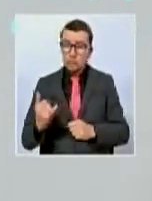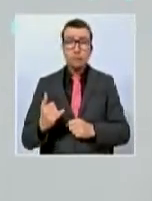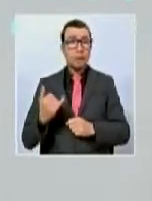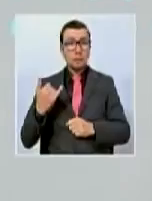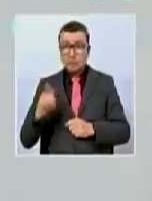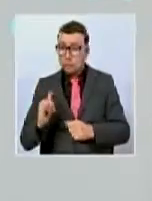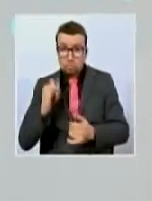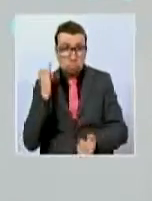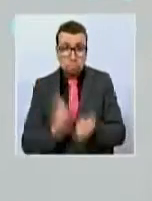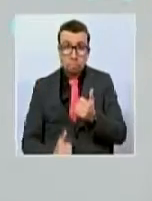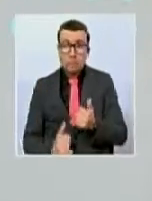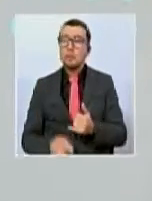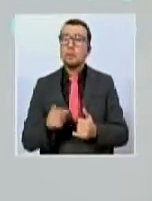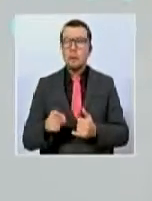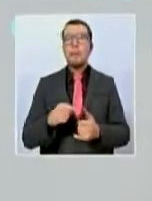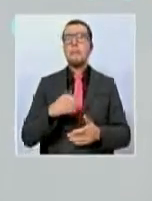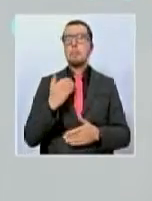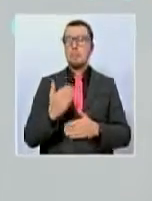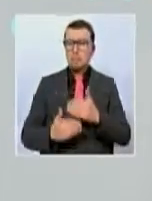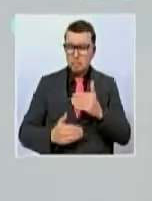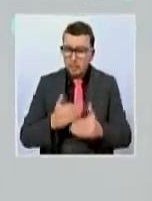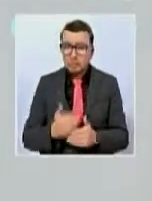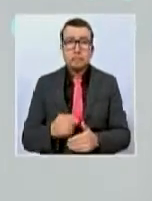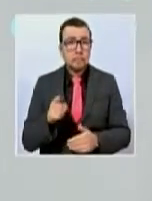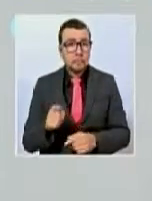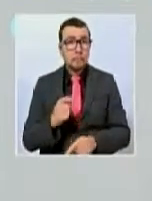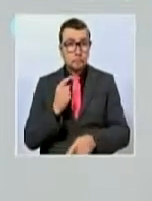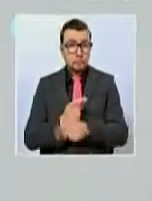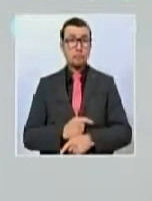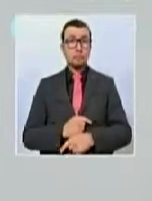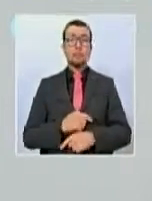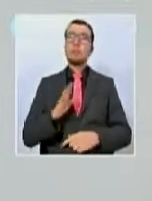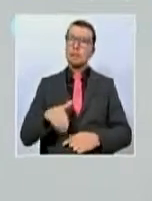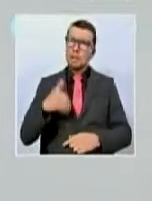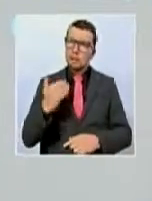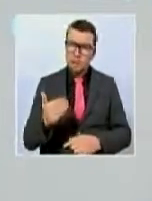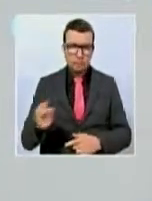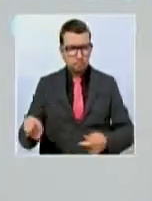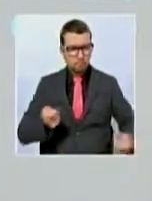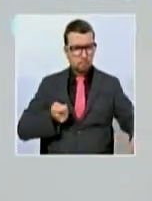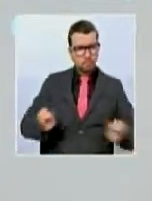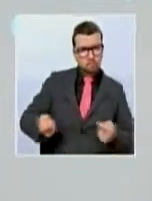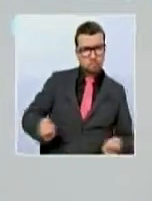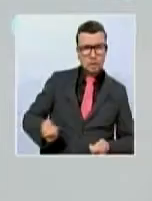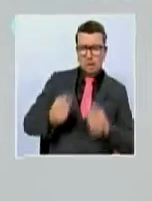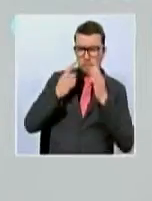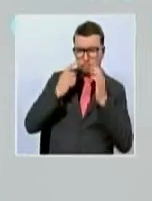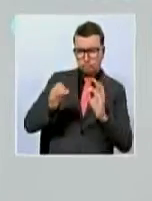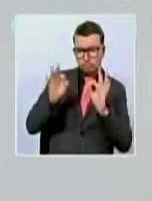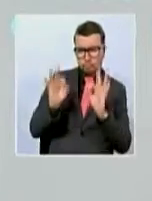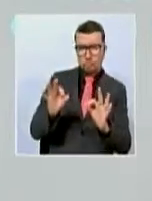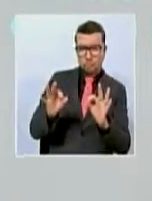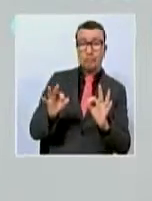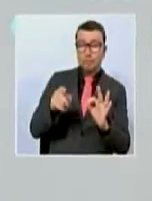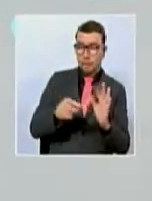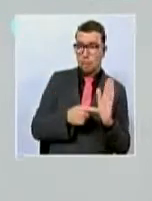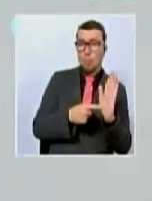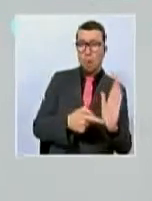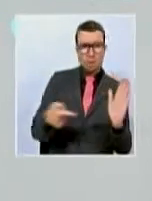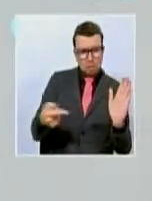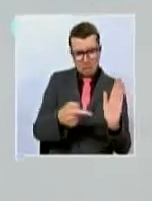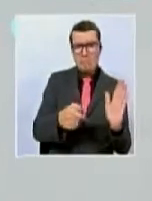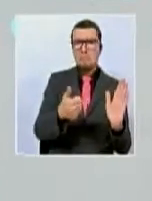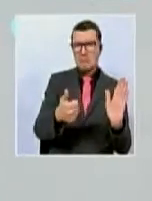compleja. Sigue un proceso productivo y finalmente un control de calidad, que es lo que al final nos va a decir pues que el